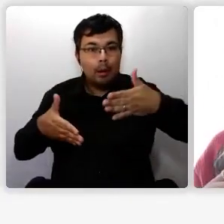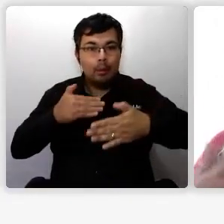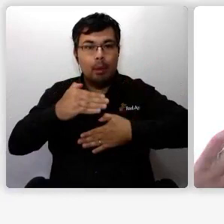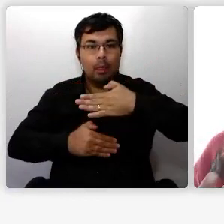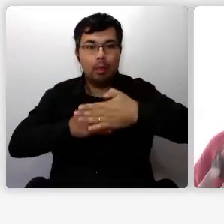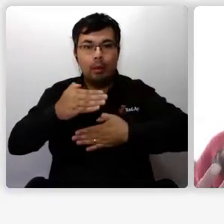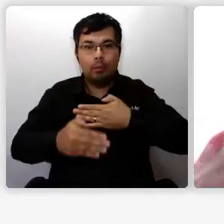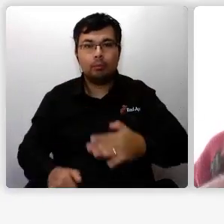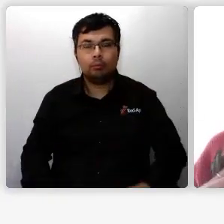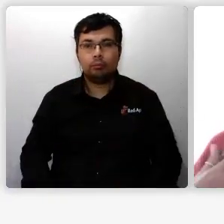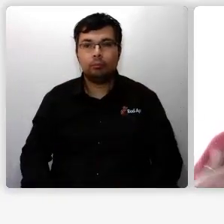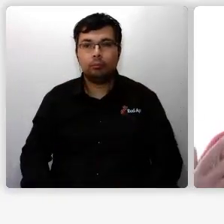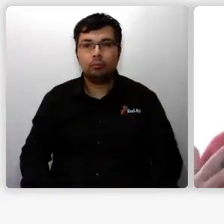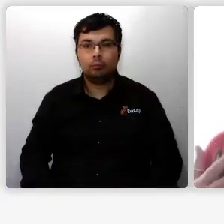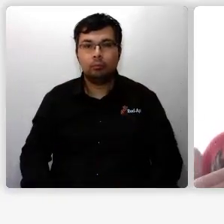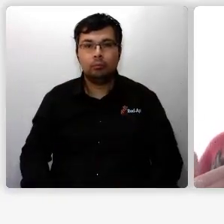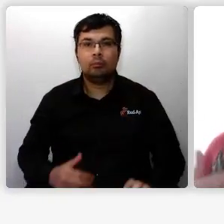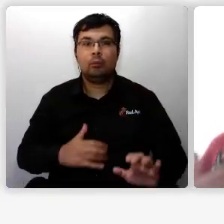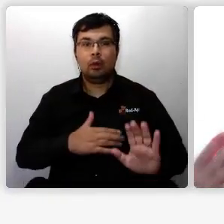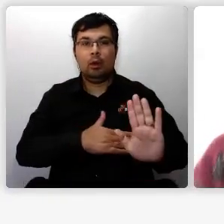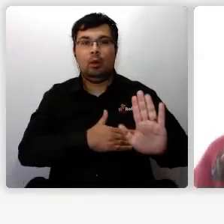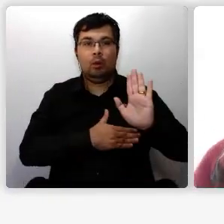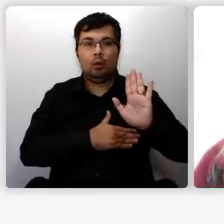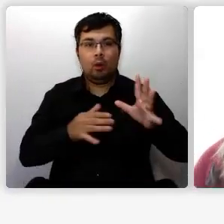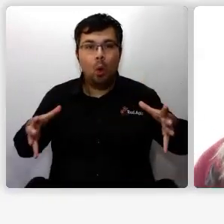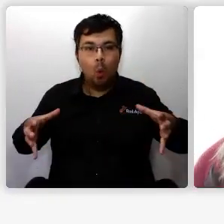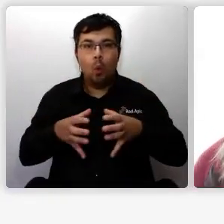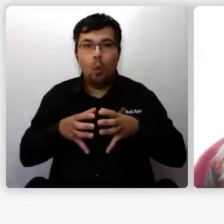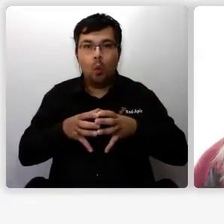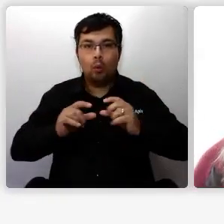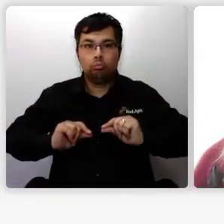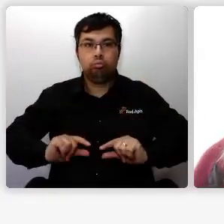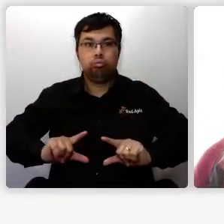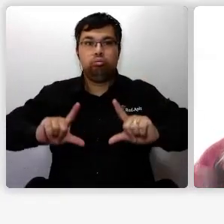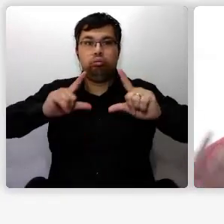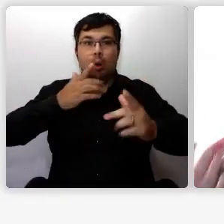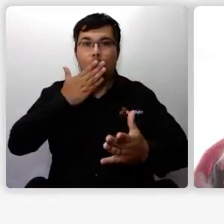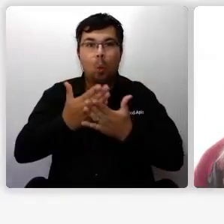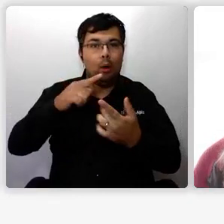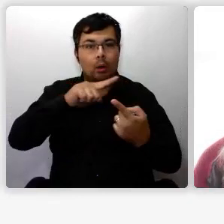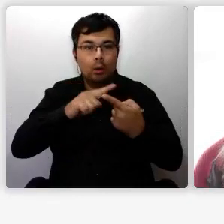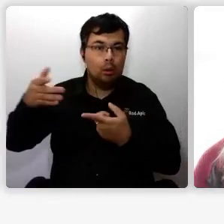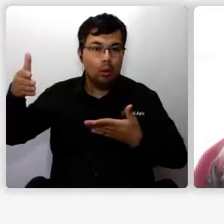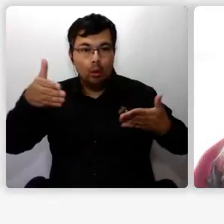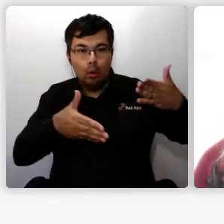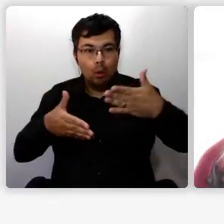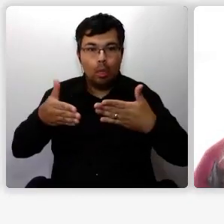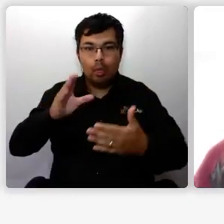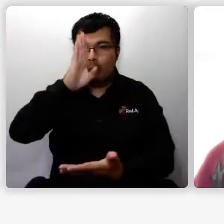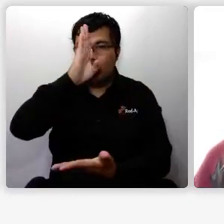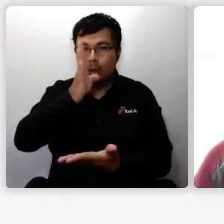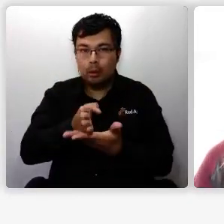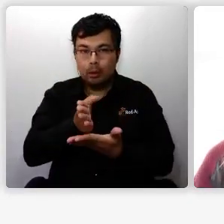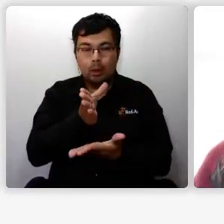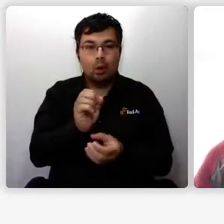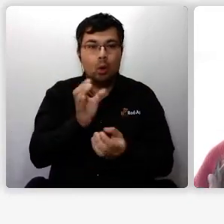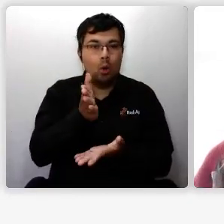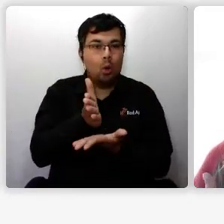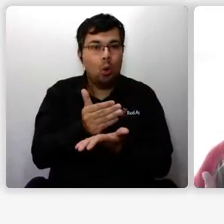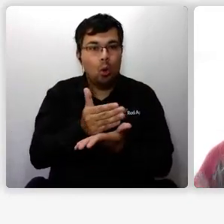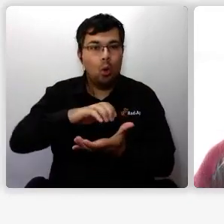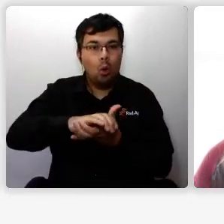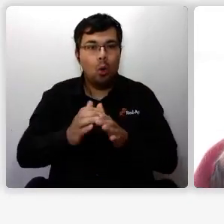El compromiso del equipo aumenta mucho cuando son partícipes de estas decisiones y de esta estrategia. Tienen a